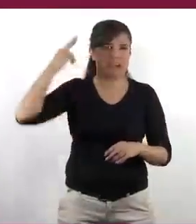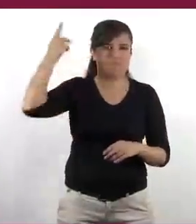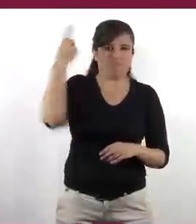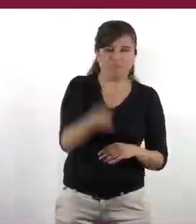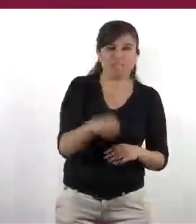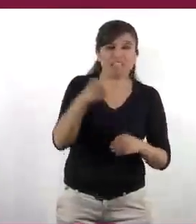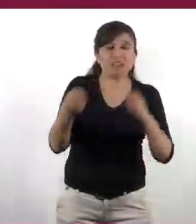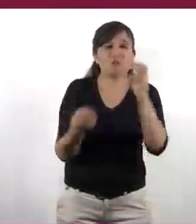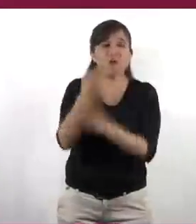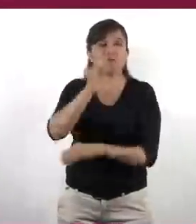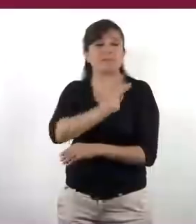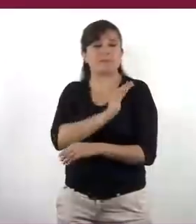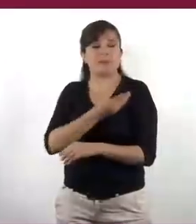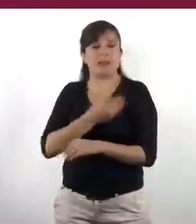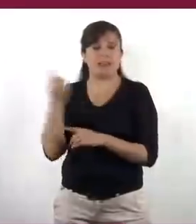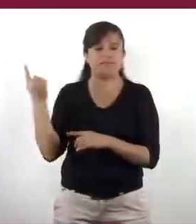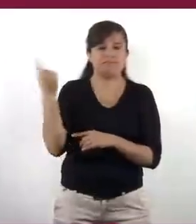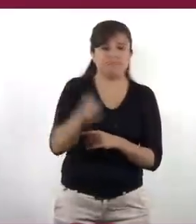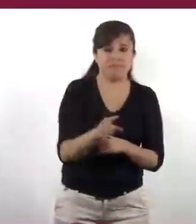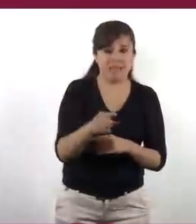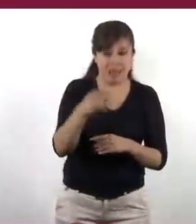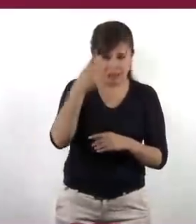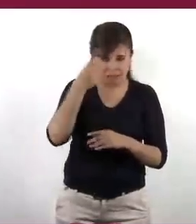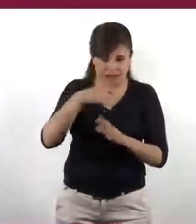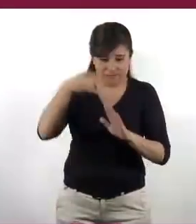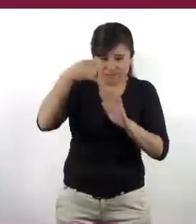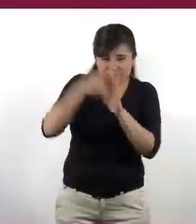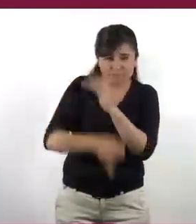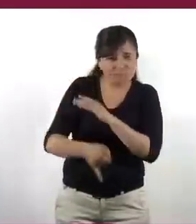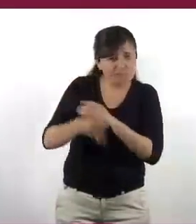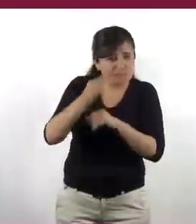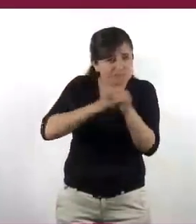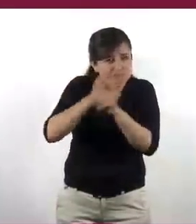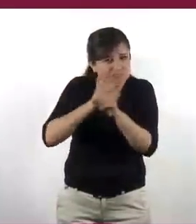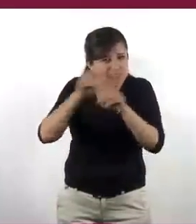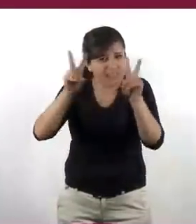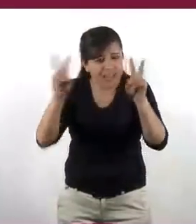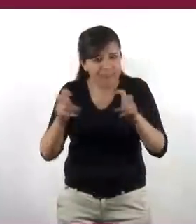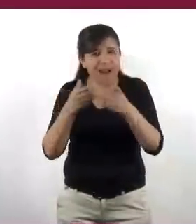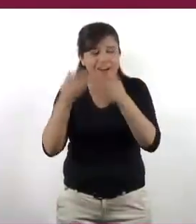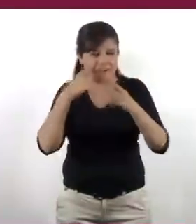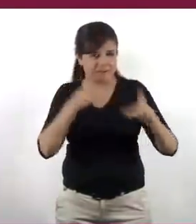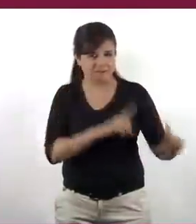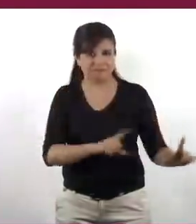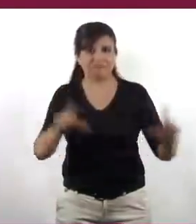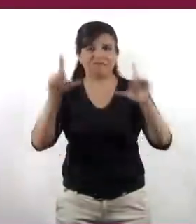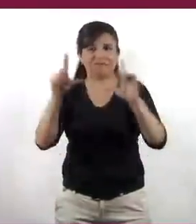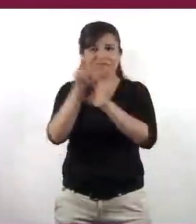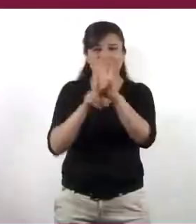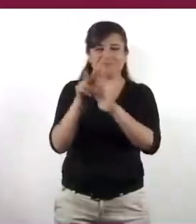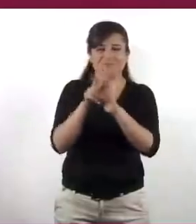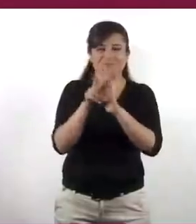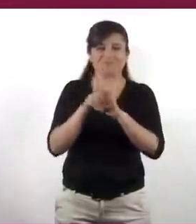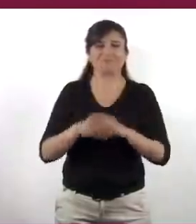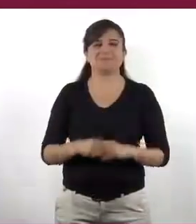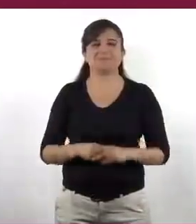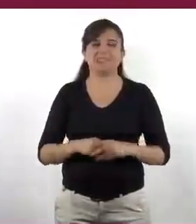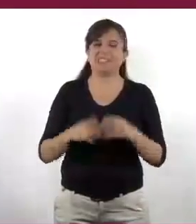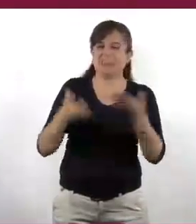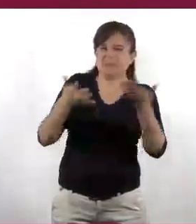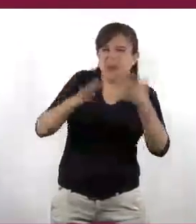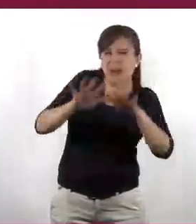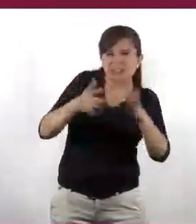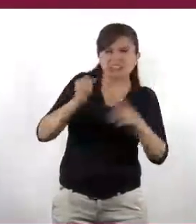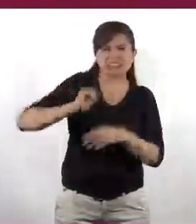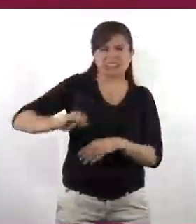la Nueva España? Para ahondar en este tema, acompáñenos a ver el siguiente video. A mediados del